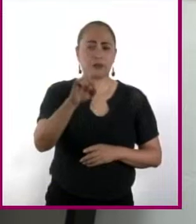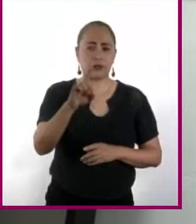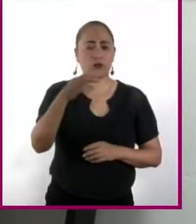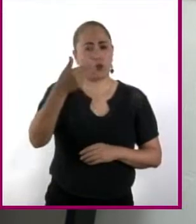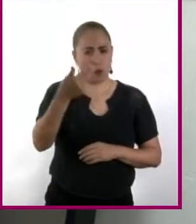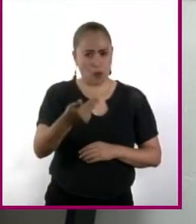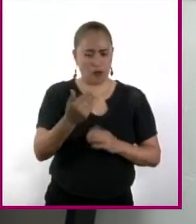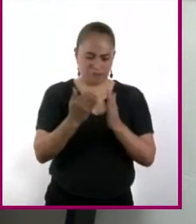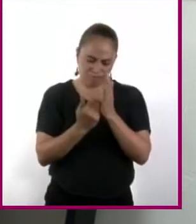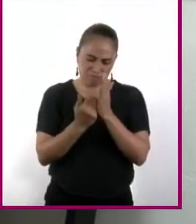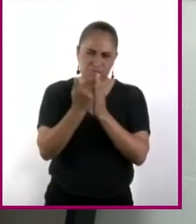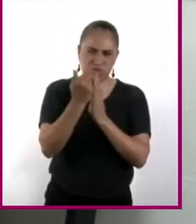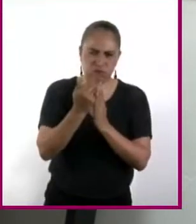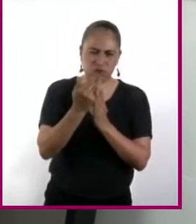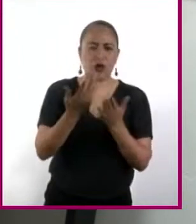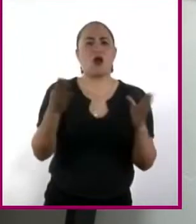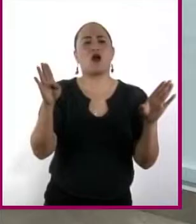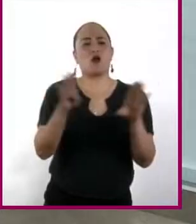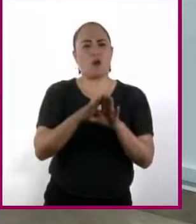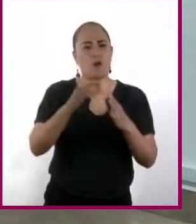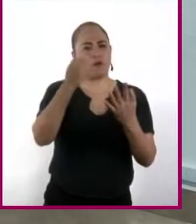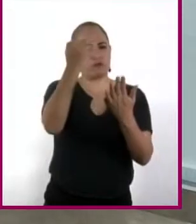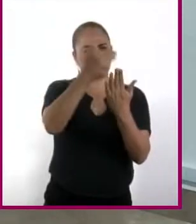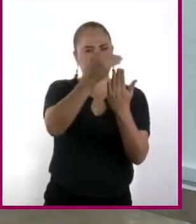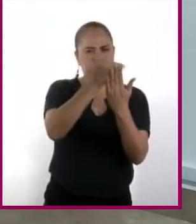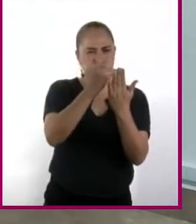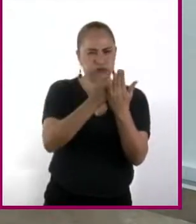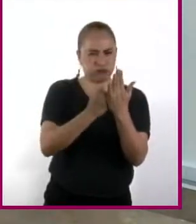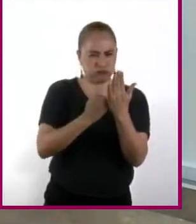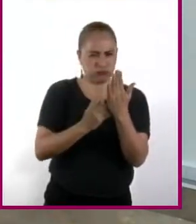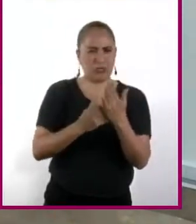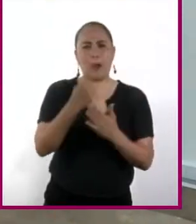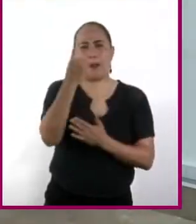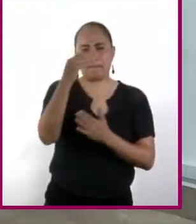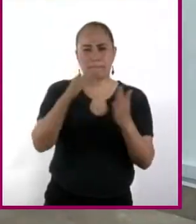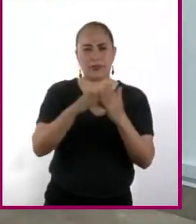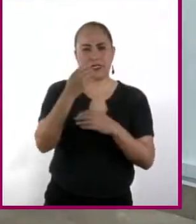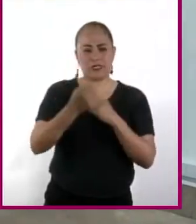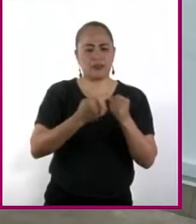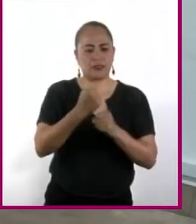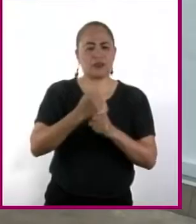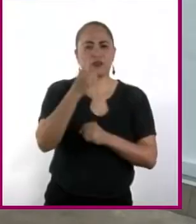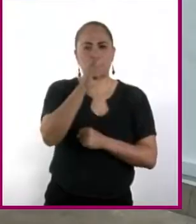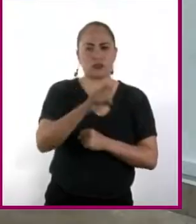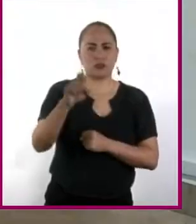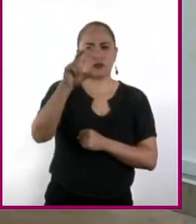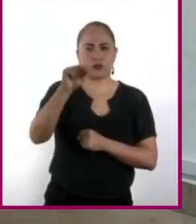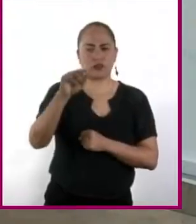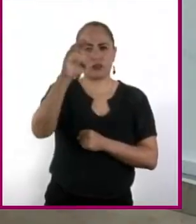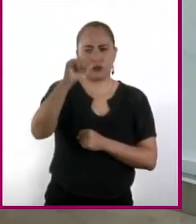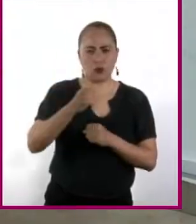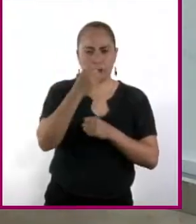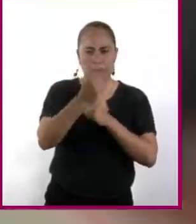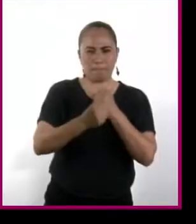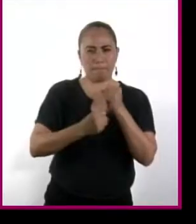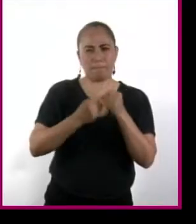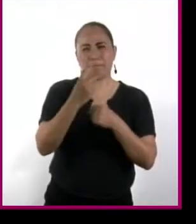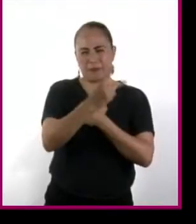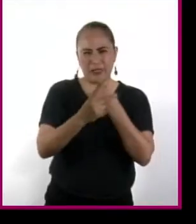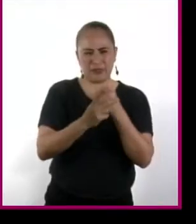ha sido la proclamación de los Objetivos de Desarrollo del Milenio por los 189 países miembros de las Naciones Unidas.